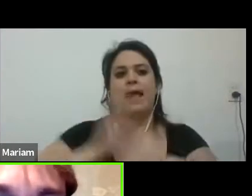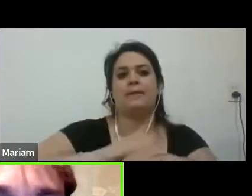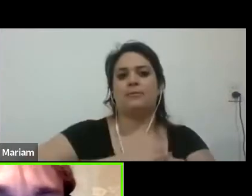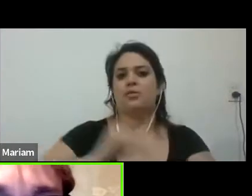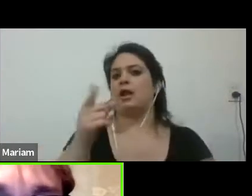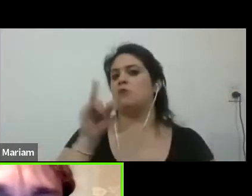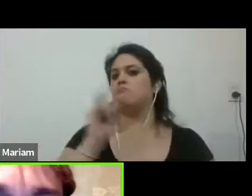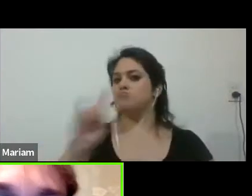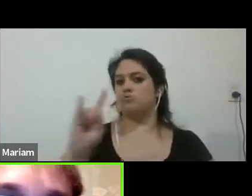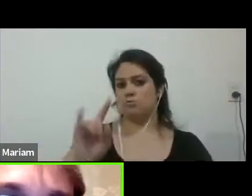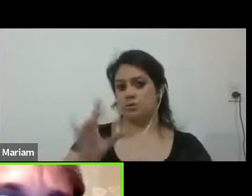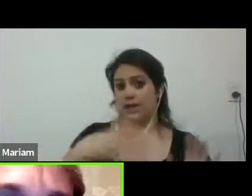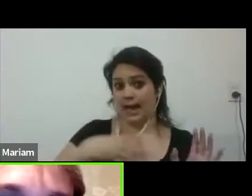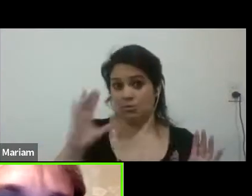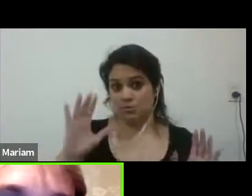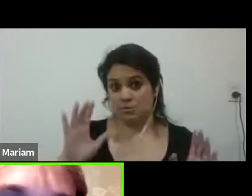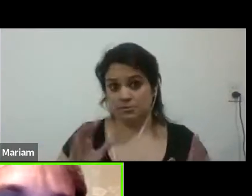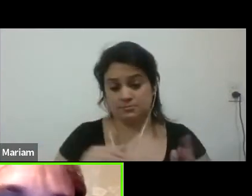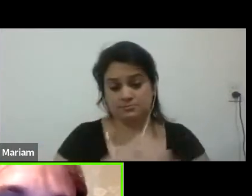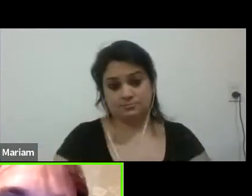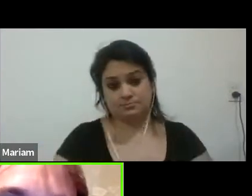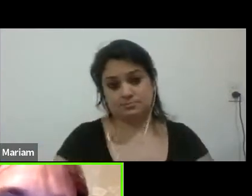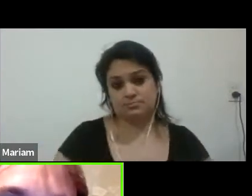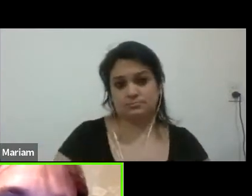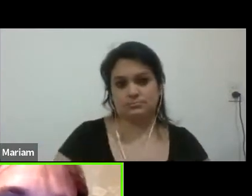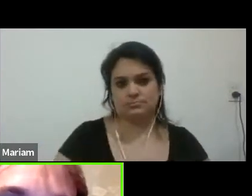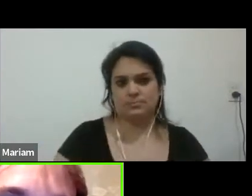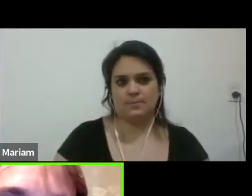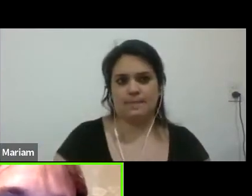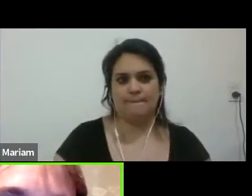del alumno entonces vamos a abrir muchísimo más